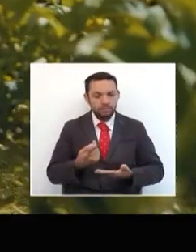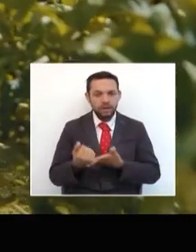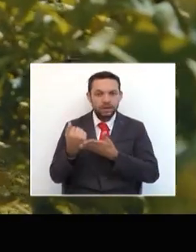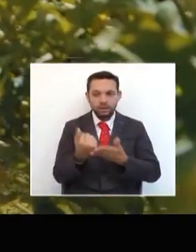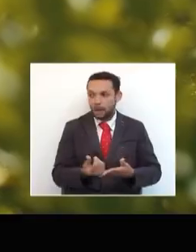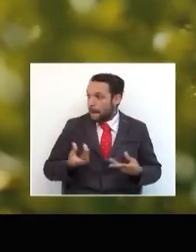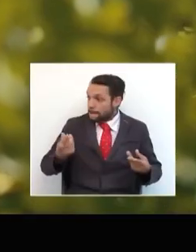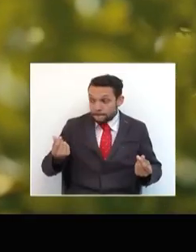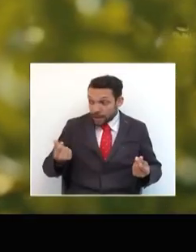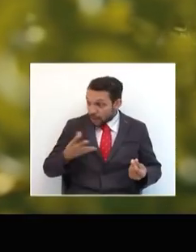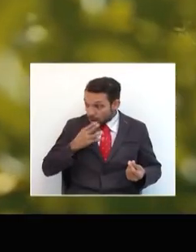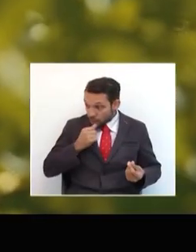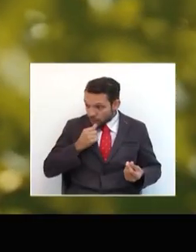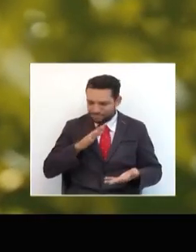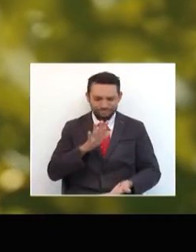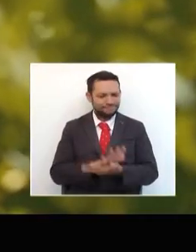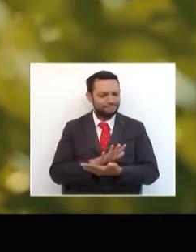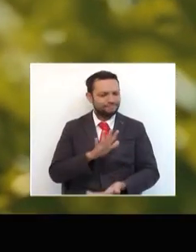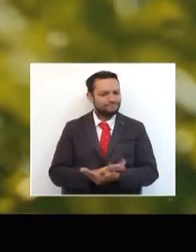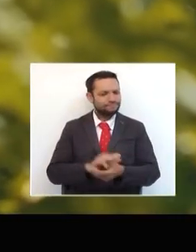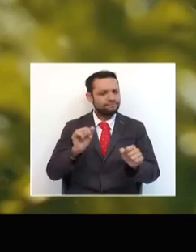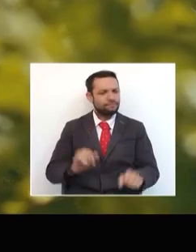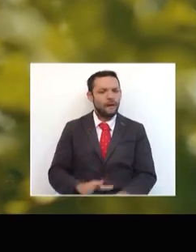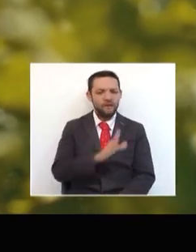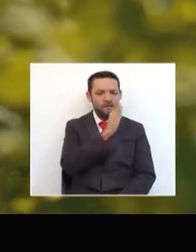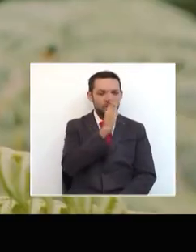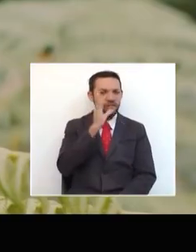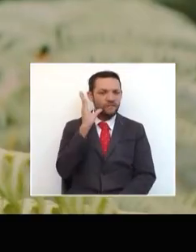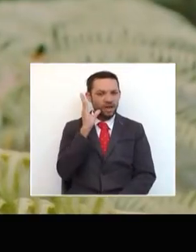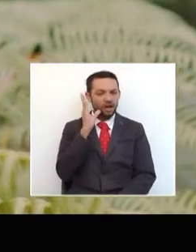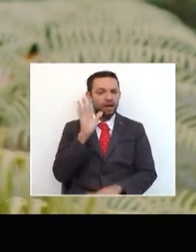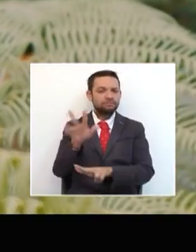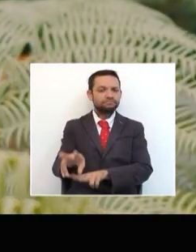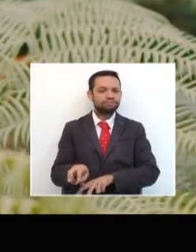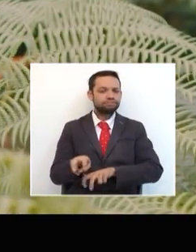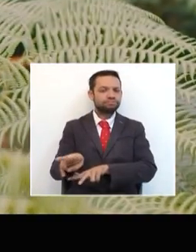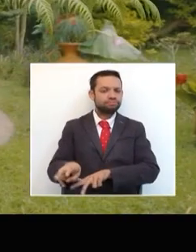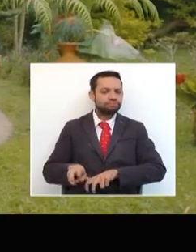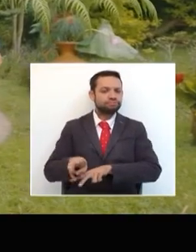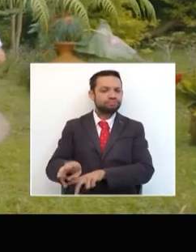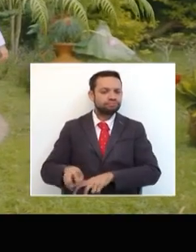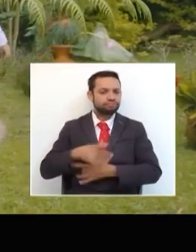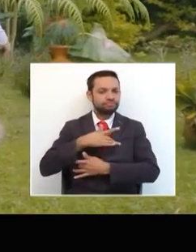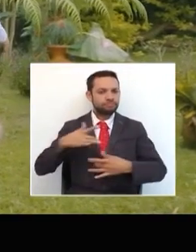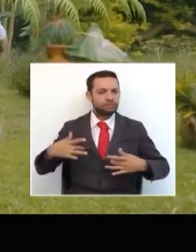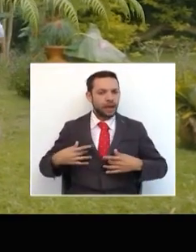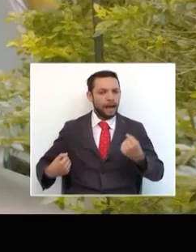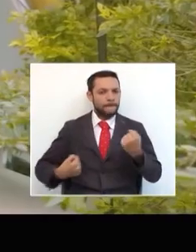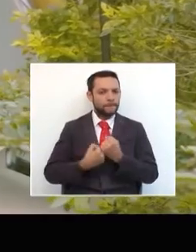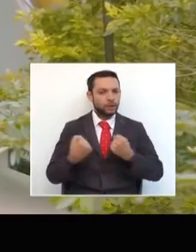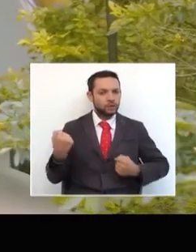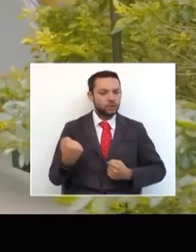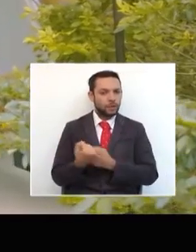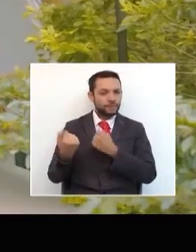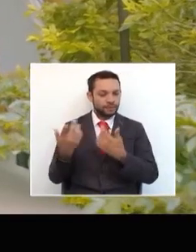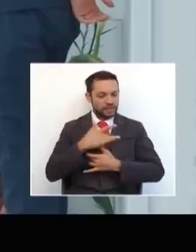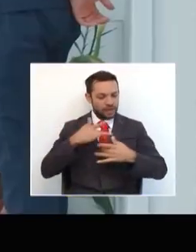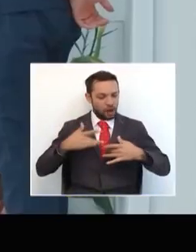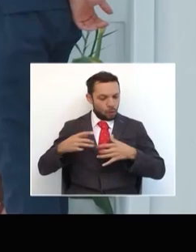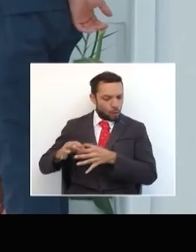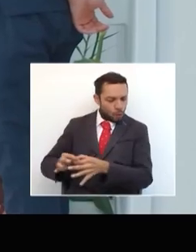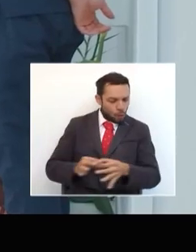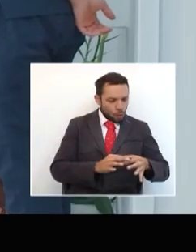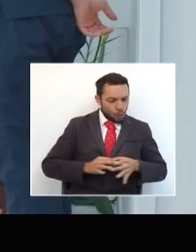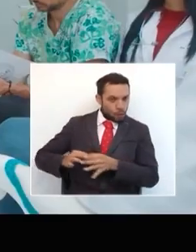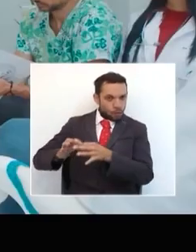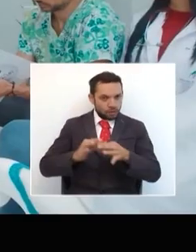el bolsillo, pero en una finca o en un supermercado. En la medicina uno debería actuar en grupo. En